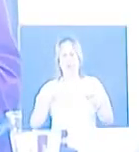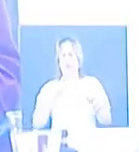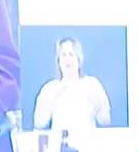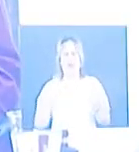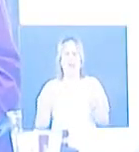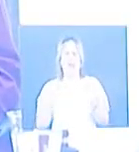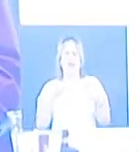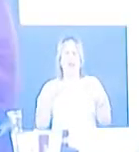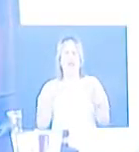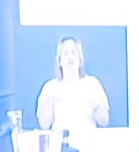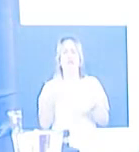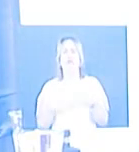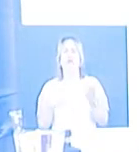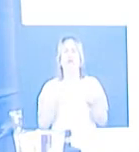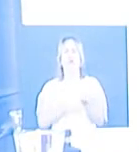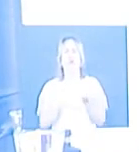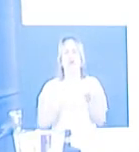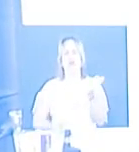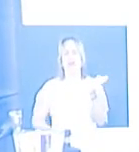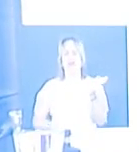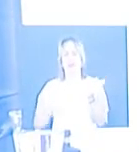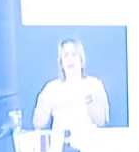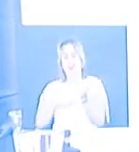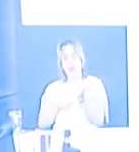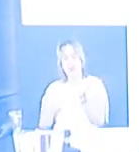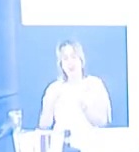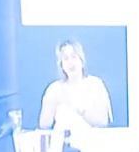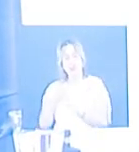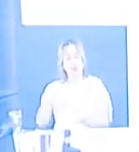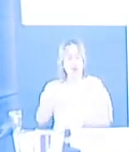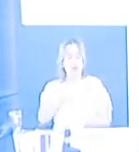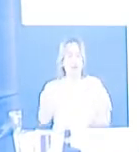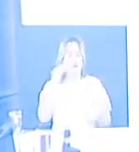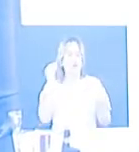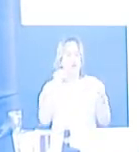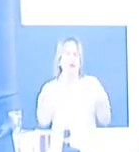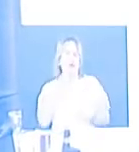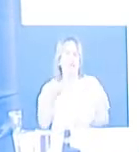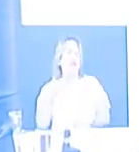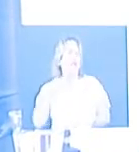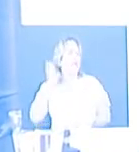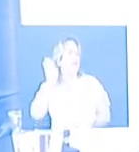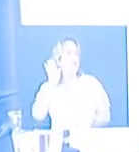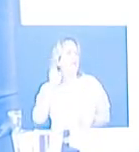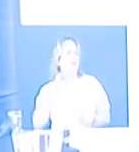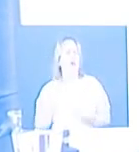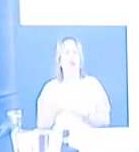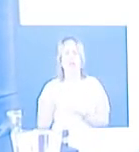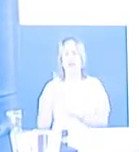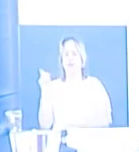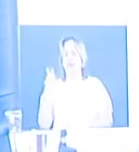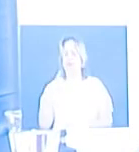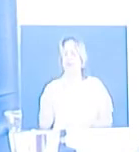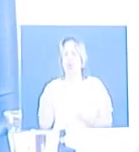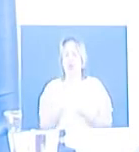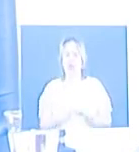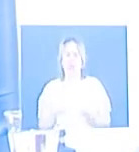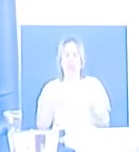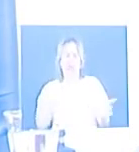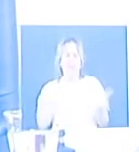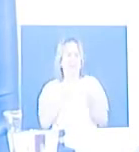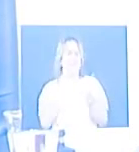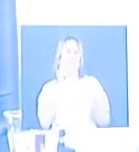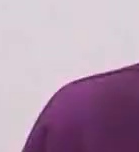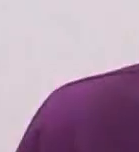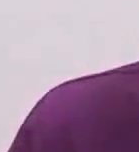contenidos cuya prioridad y establecimiento de los métodos se escucha en la conversación social, en la construcción